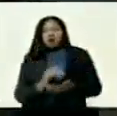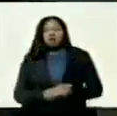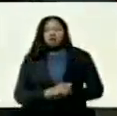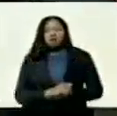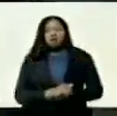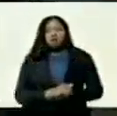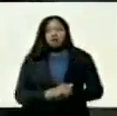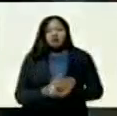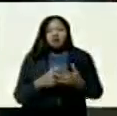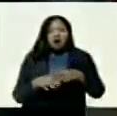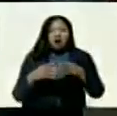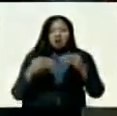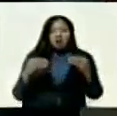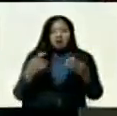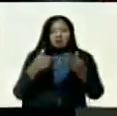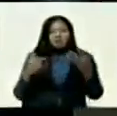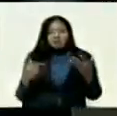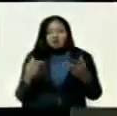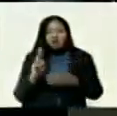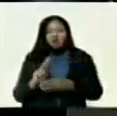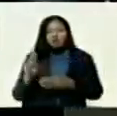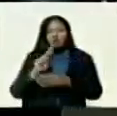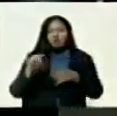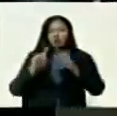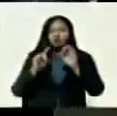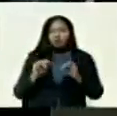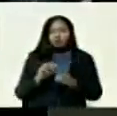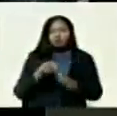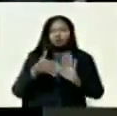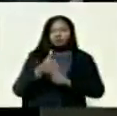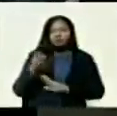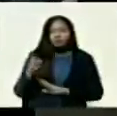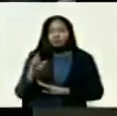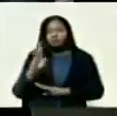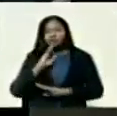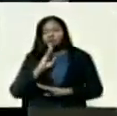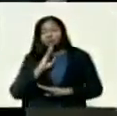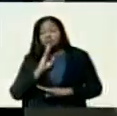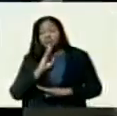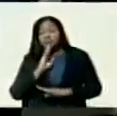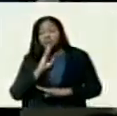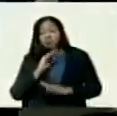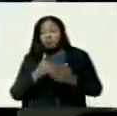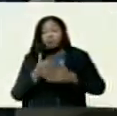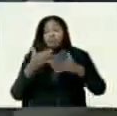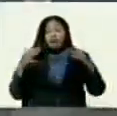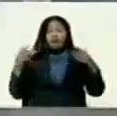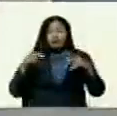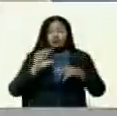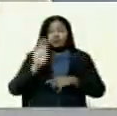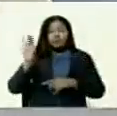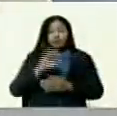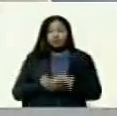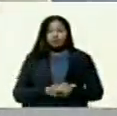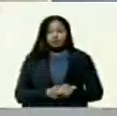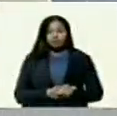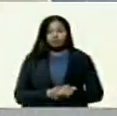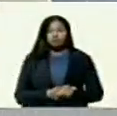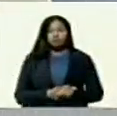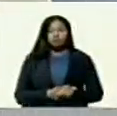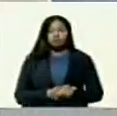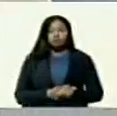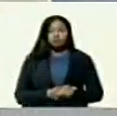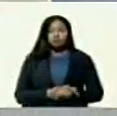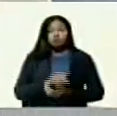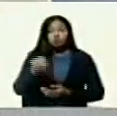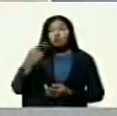de los depósitos de nuestros usuarios, siendo el banco más grande del país. Bueno, ustedes